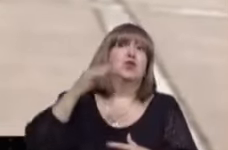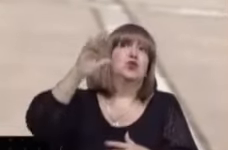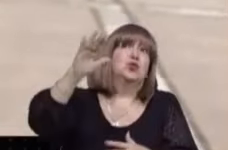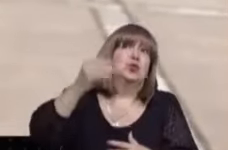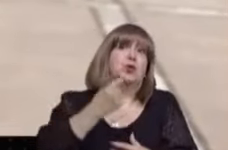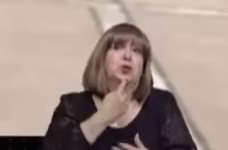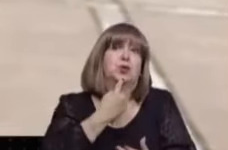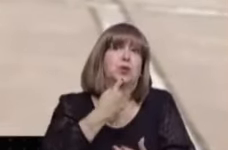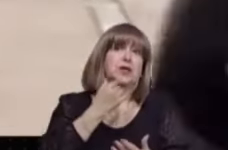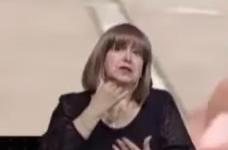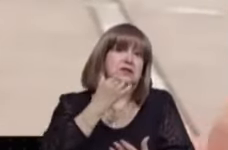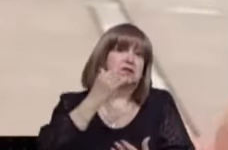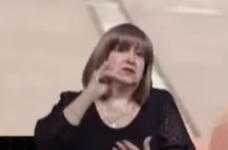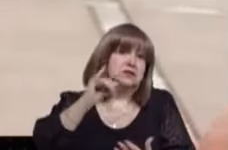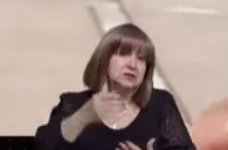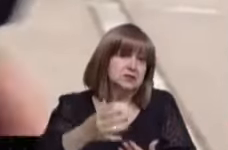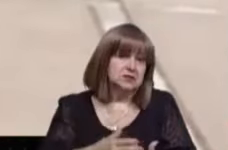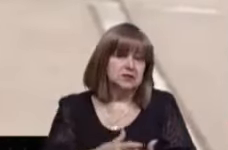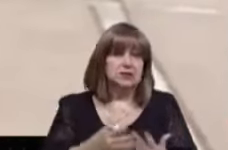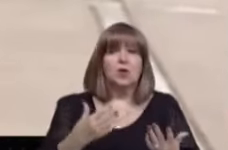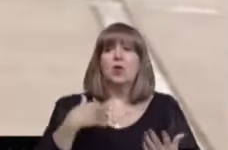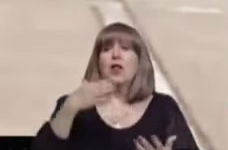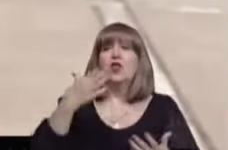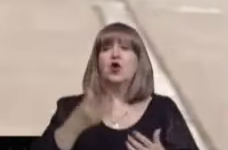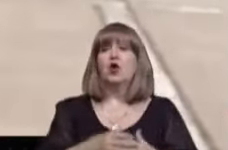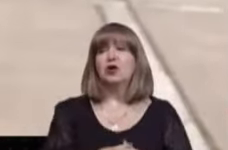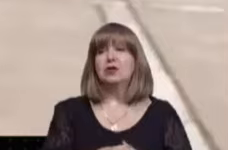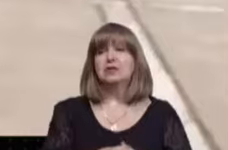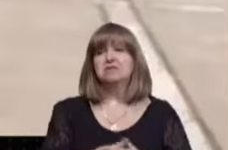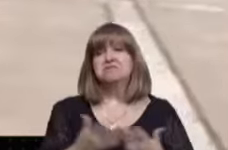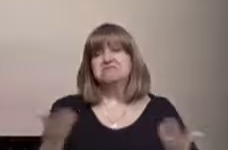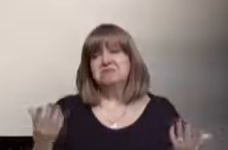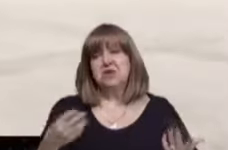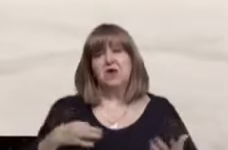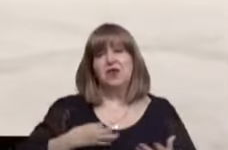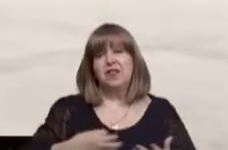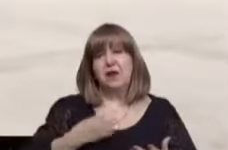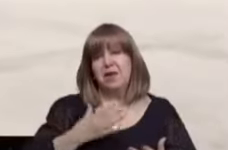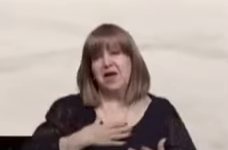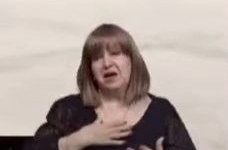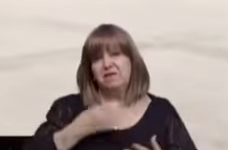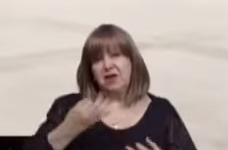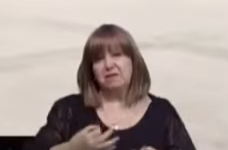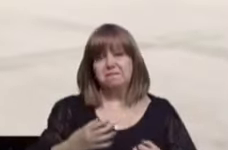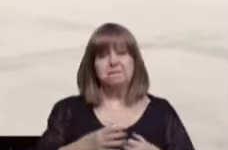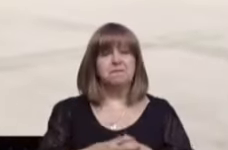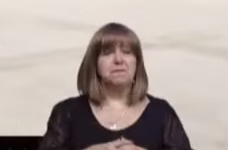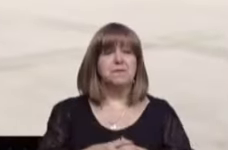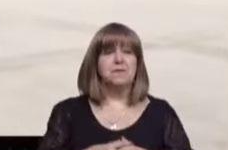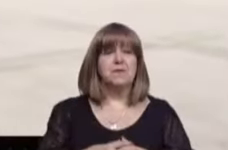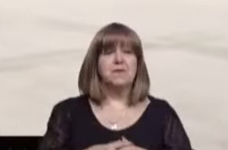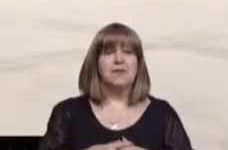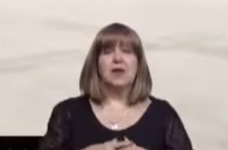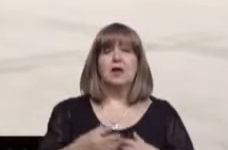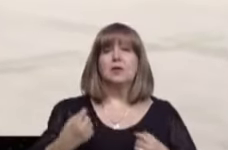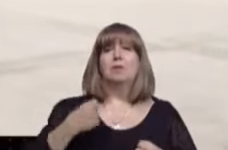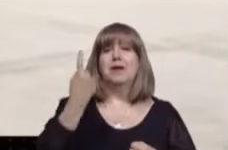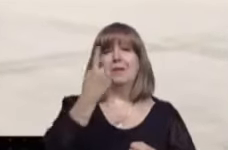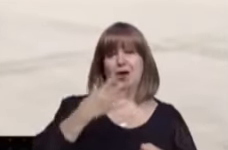sí. ¿Más adelante cuándo? Cuando tenga mi vida formada. Primero quiero vivir lo que es mi vida y bueno, después